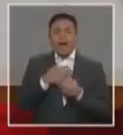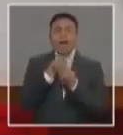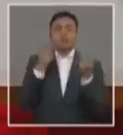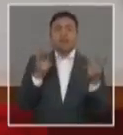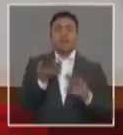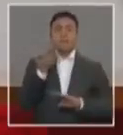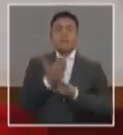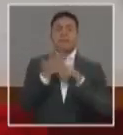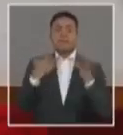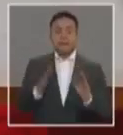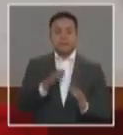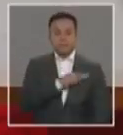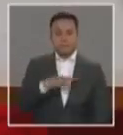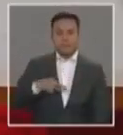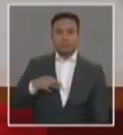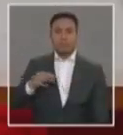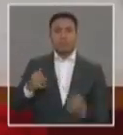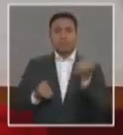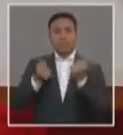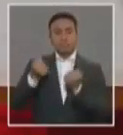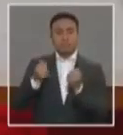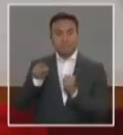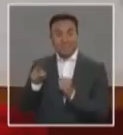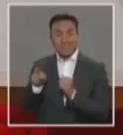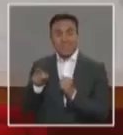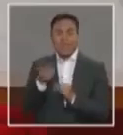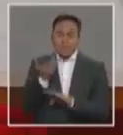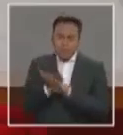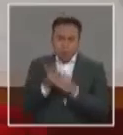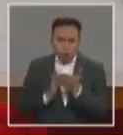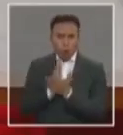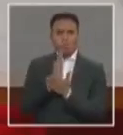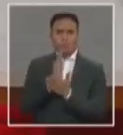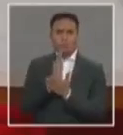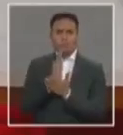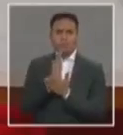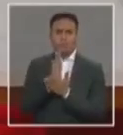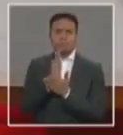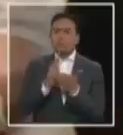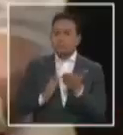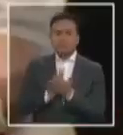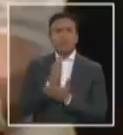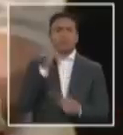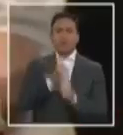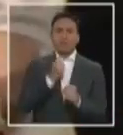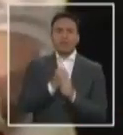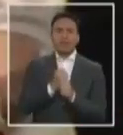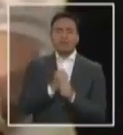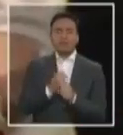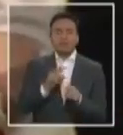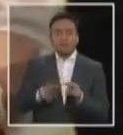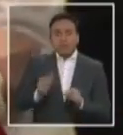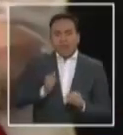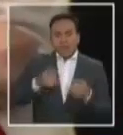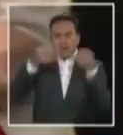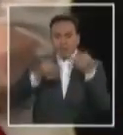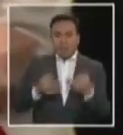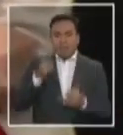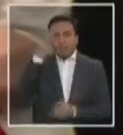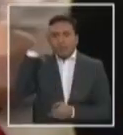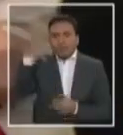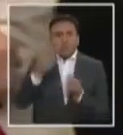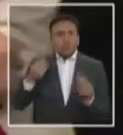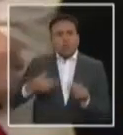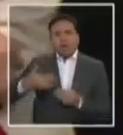estamos en la región Con un retraso viviendo prácticamente ente en una política y en un sistema de transporte de El Siglo XX